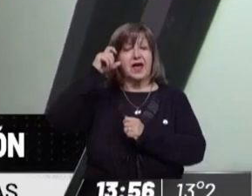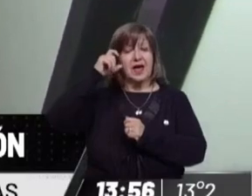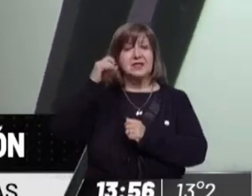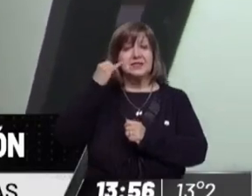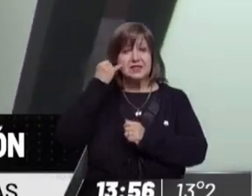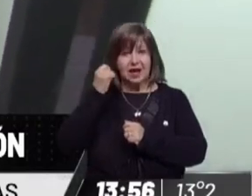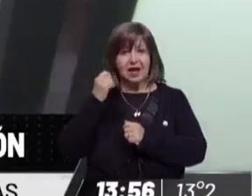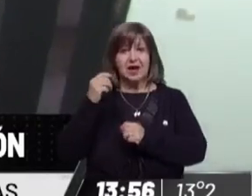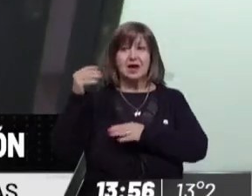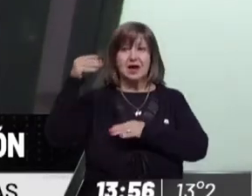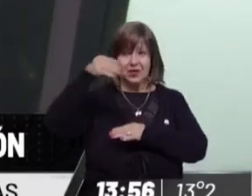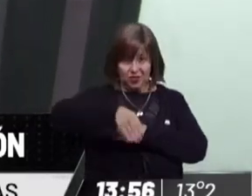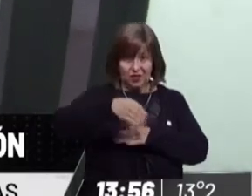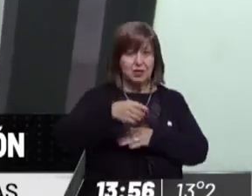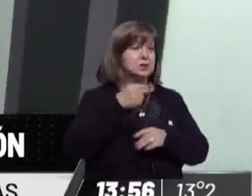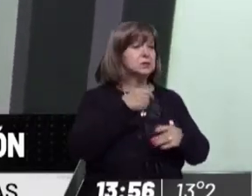lugar,